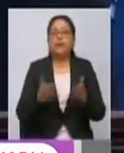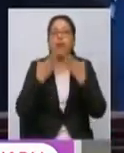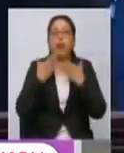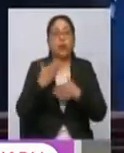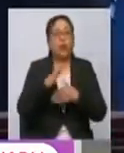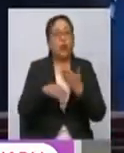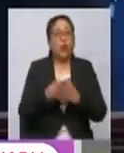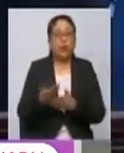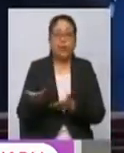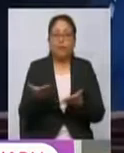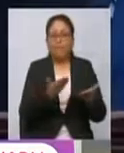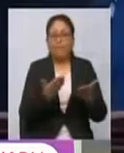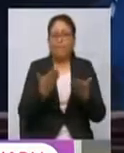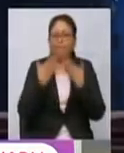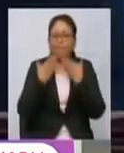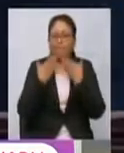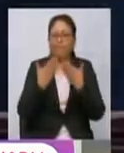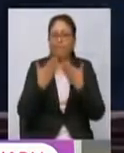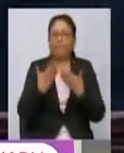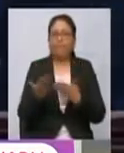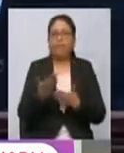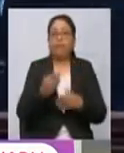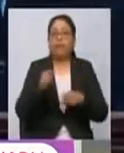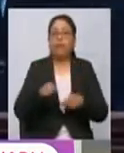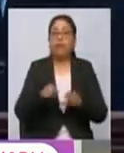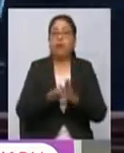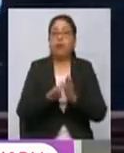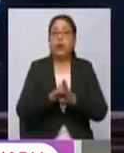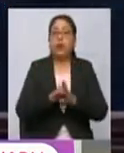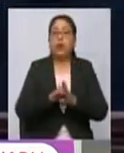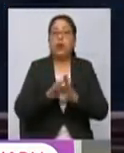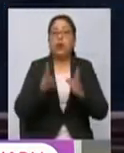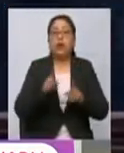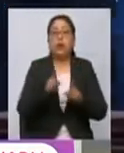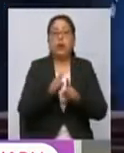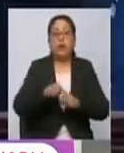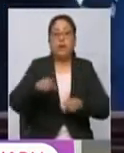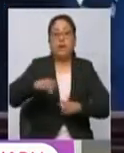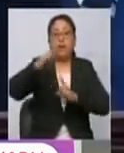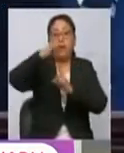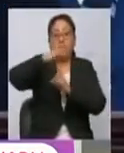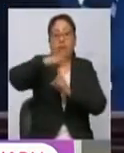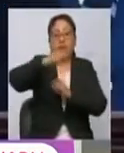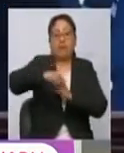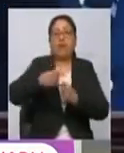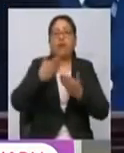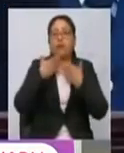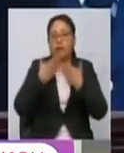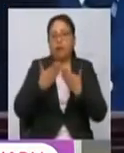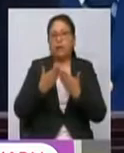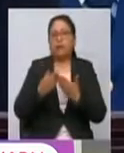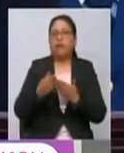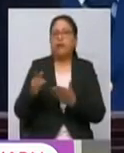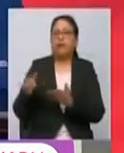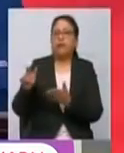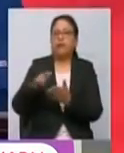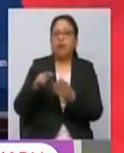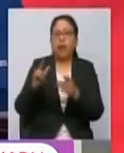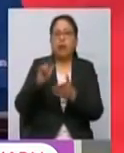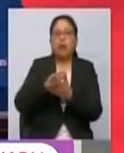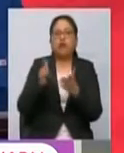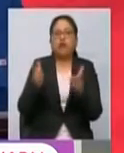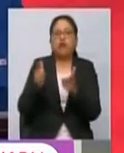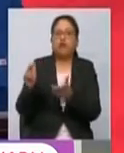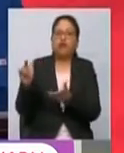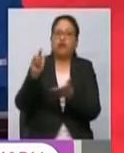Agradecer a todos, agradecer a, en este caso, nuestra Fuerza Aérea, que nos ha ayudado con el Hércules desde Cochabamba,